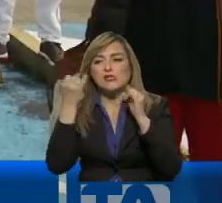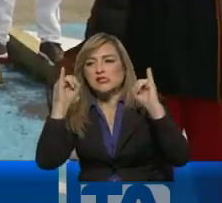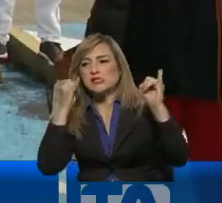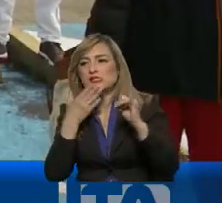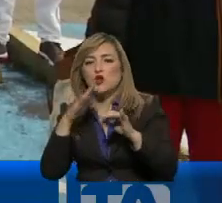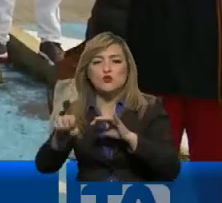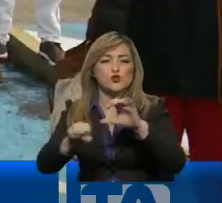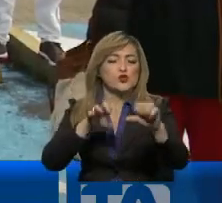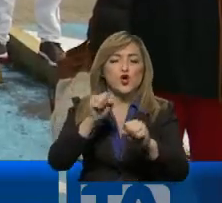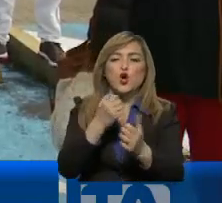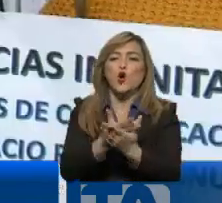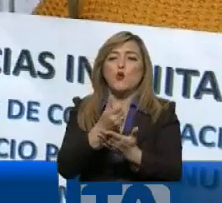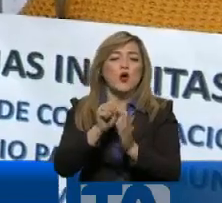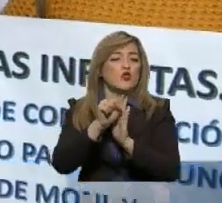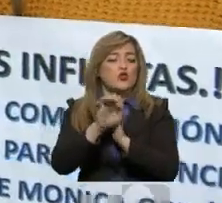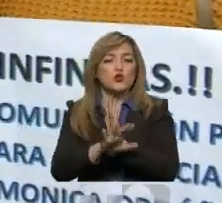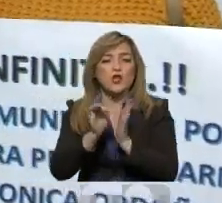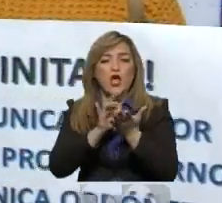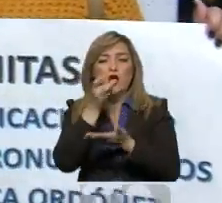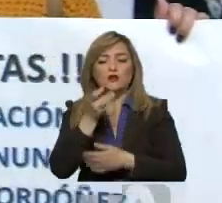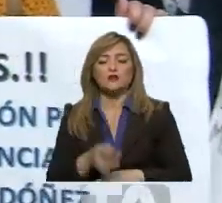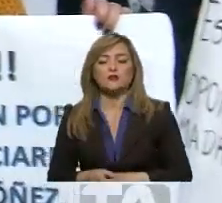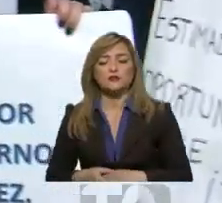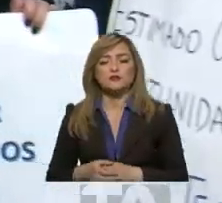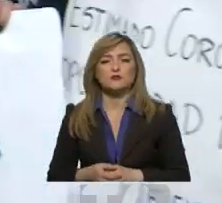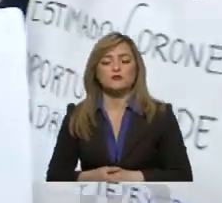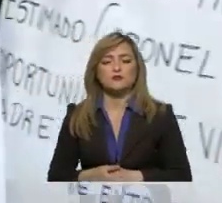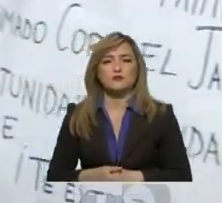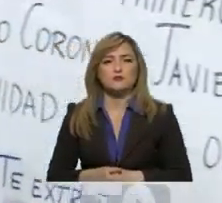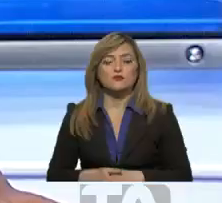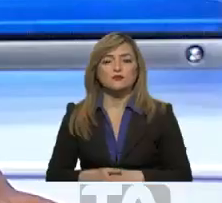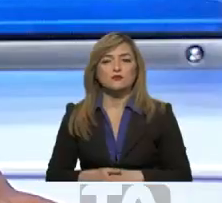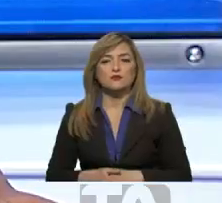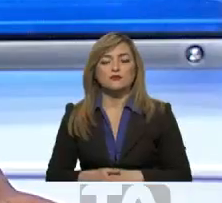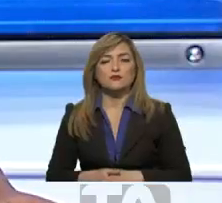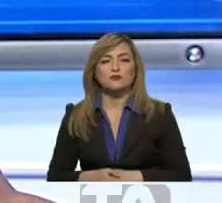por conseguir recursos para las medicinas. En Quito, Paul Coello, 24 horas.